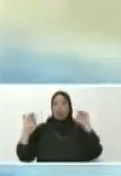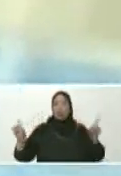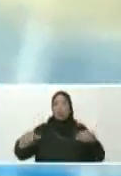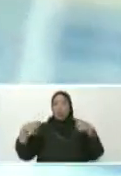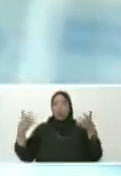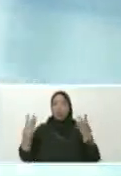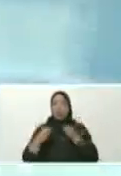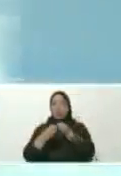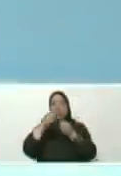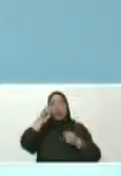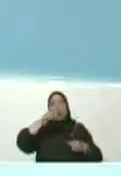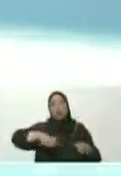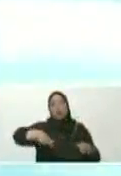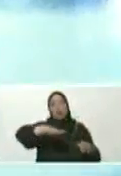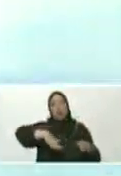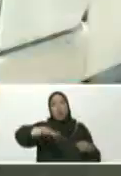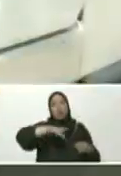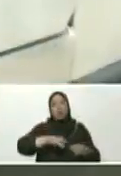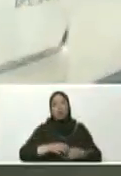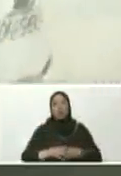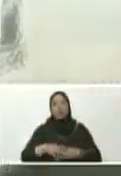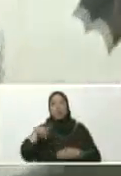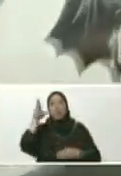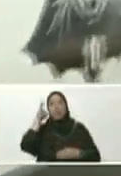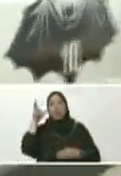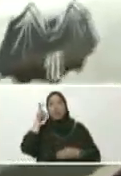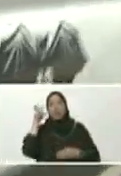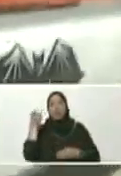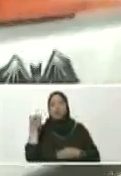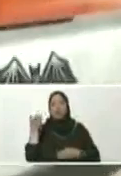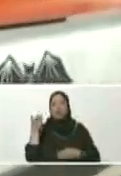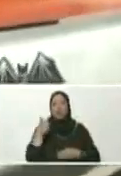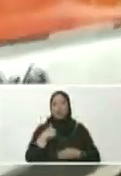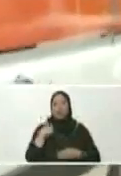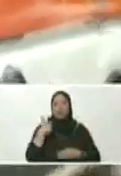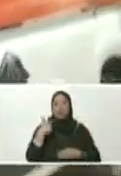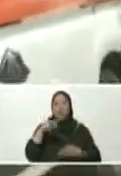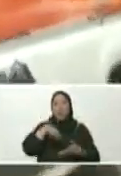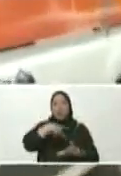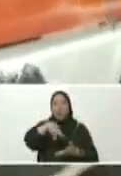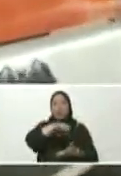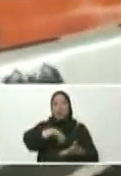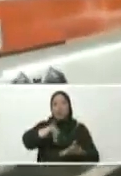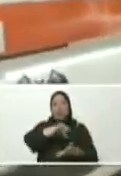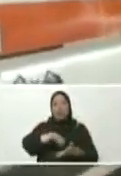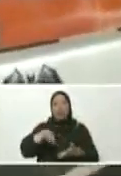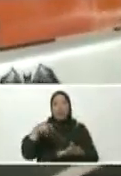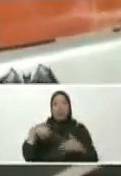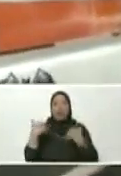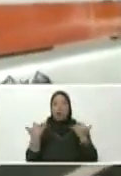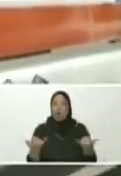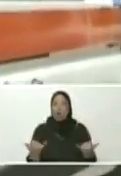junto al pueblo y vamos a escuchar Mix Dimensión Latina. ¡Adelante!